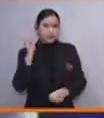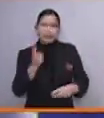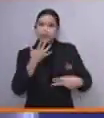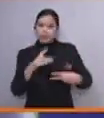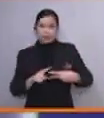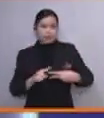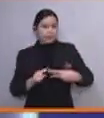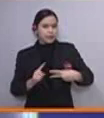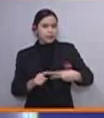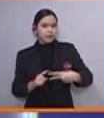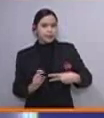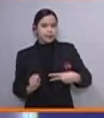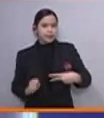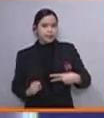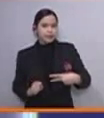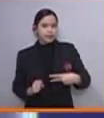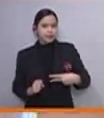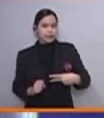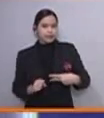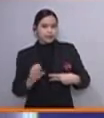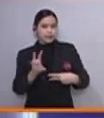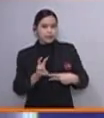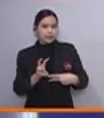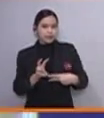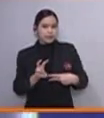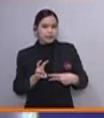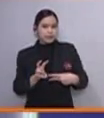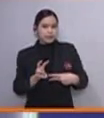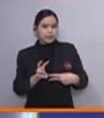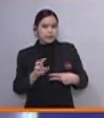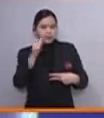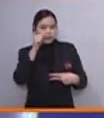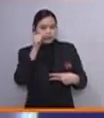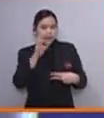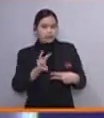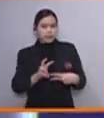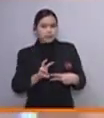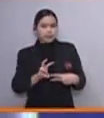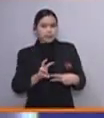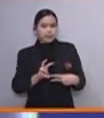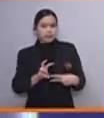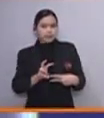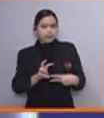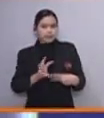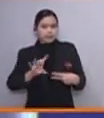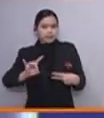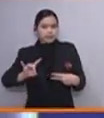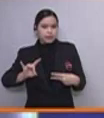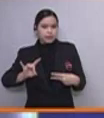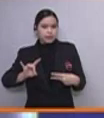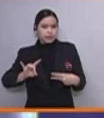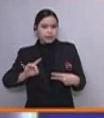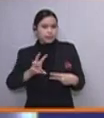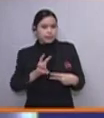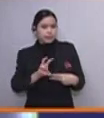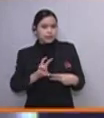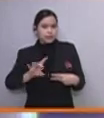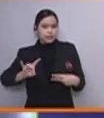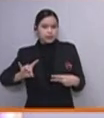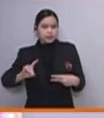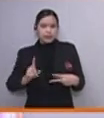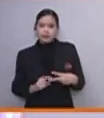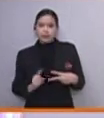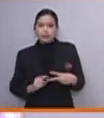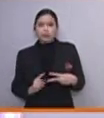suerte. Y ese es el 6, segundo dígito, atentos. Y ese es el 8 y el primer número ganador es el